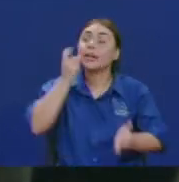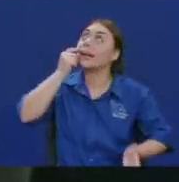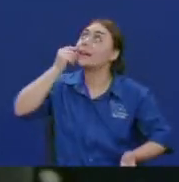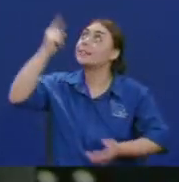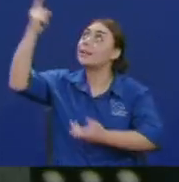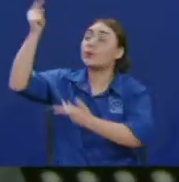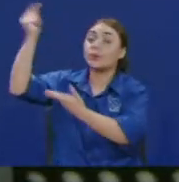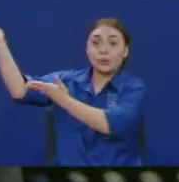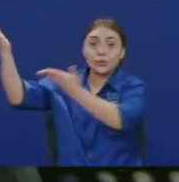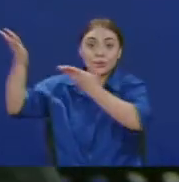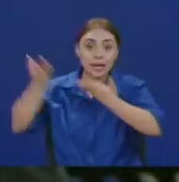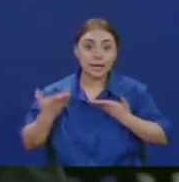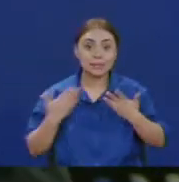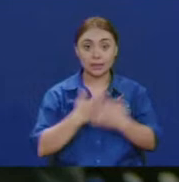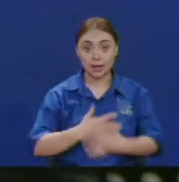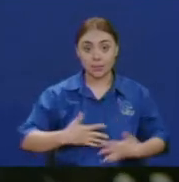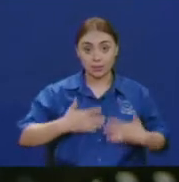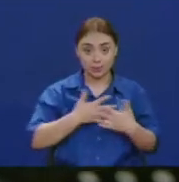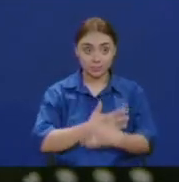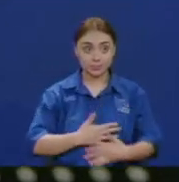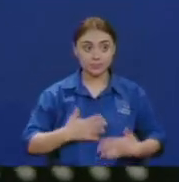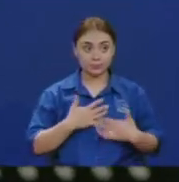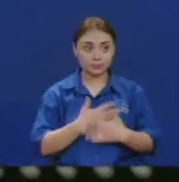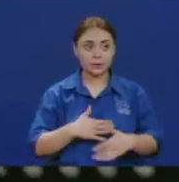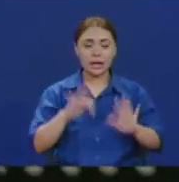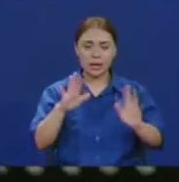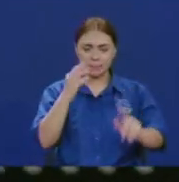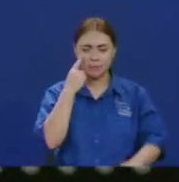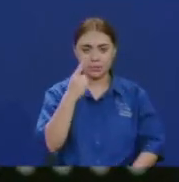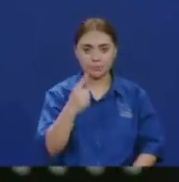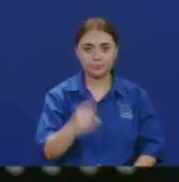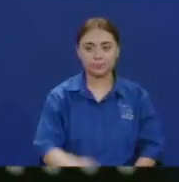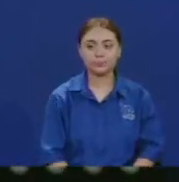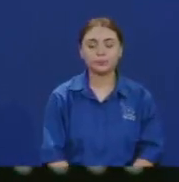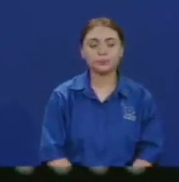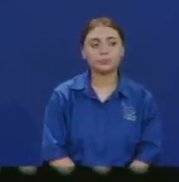que es dulce. Mire, se lo voy a poner de esta forma también.